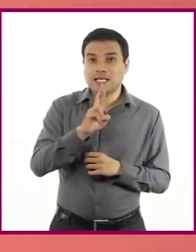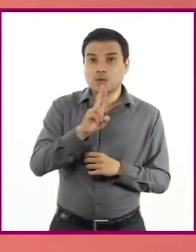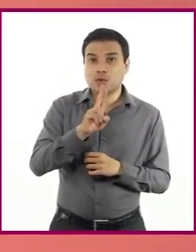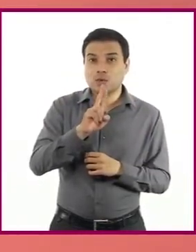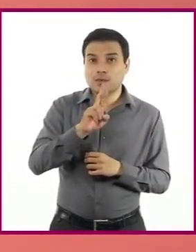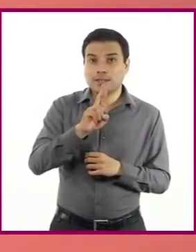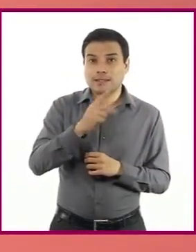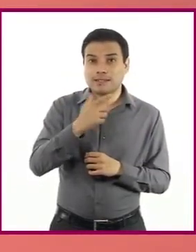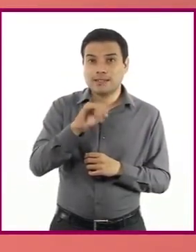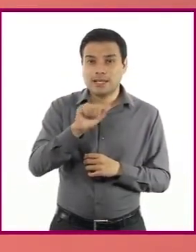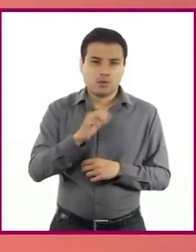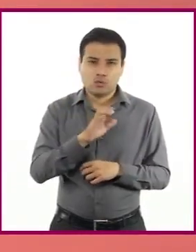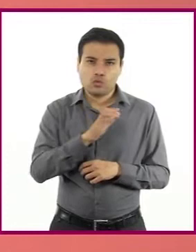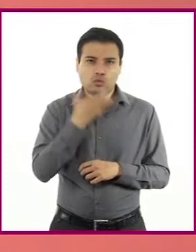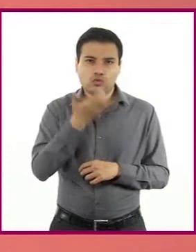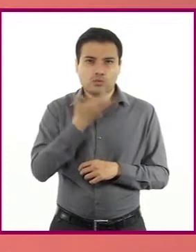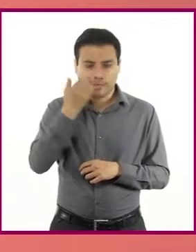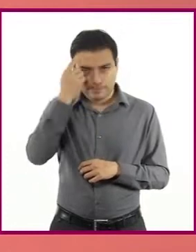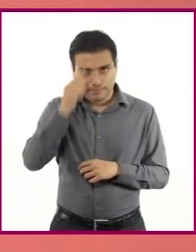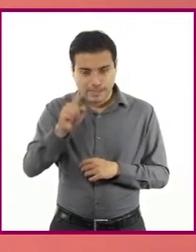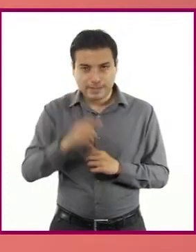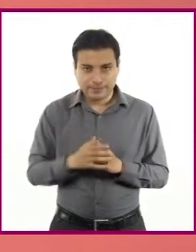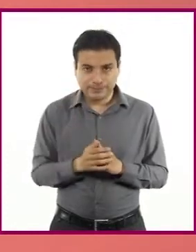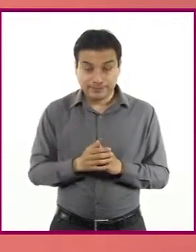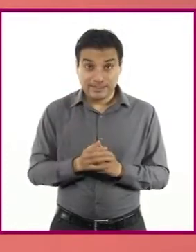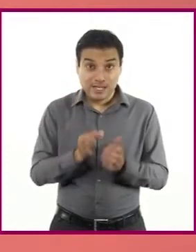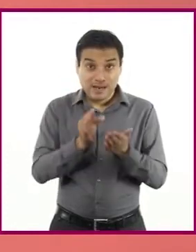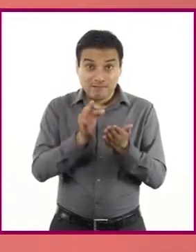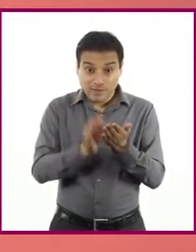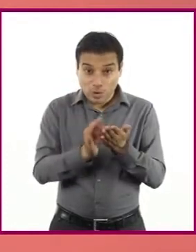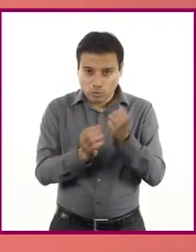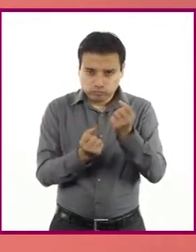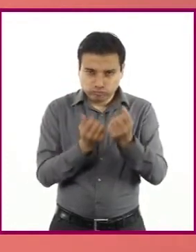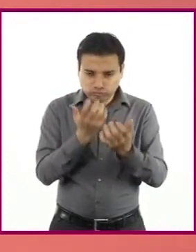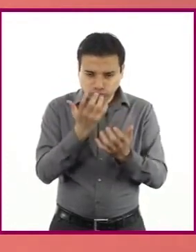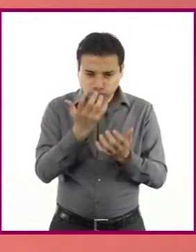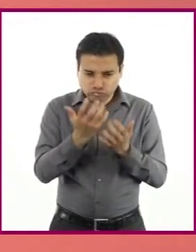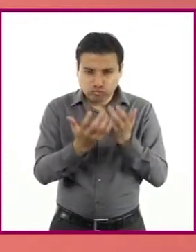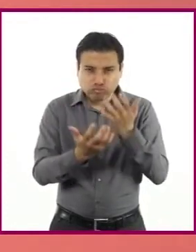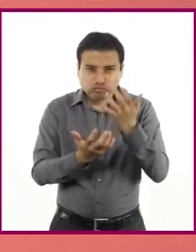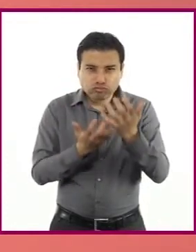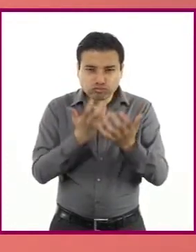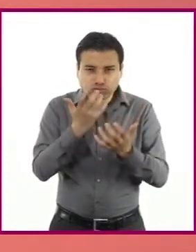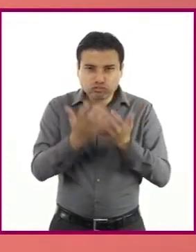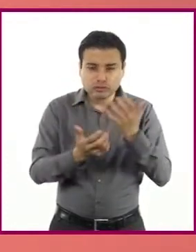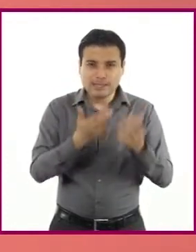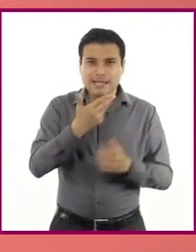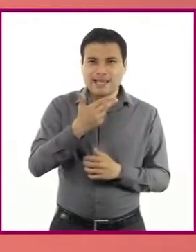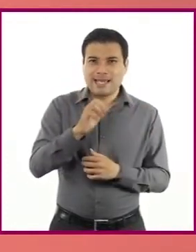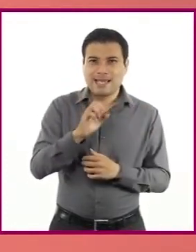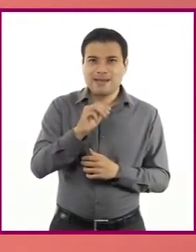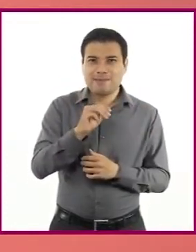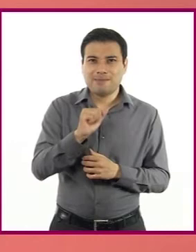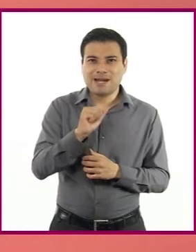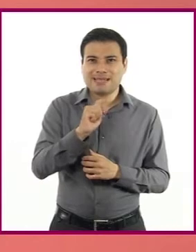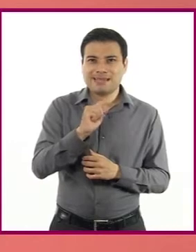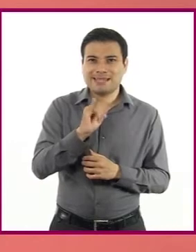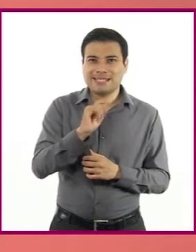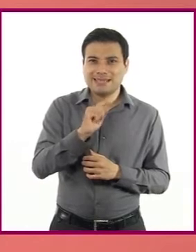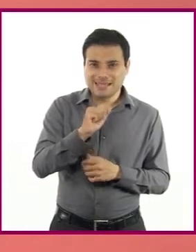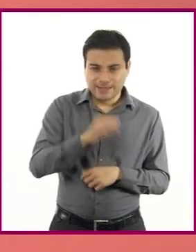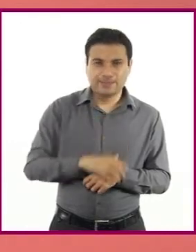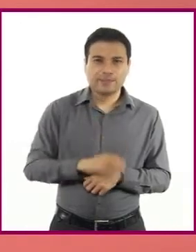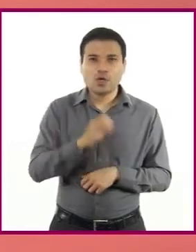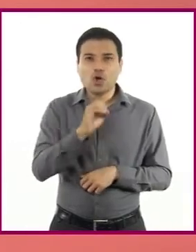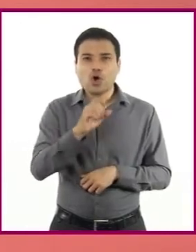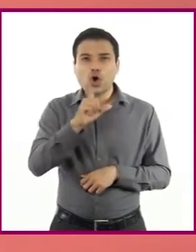principales métodos utilizados para reducir el mineral de hierro, por lo general hematita, óxido de fierro, en